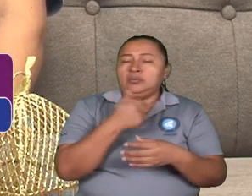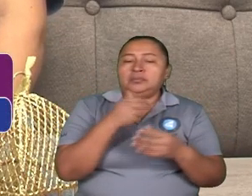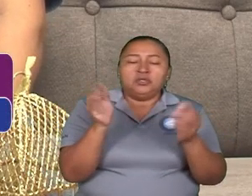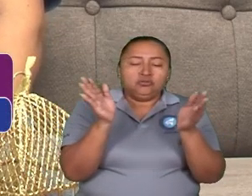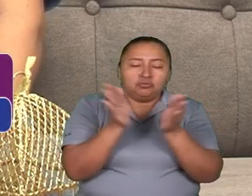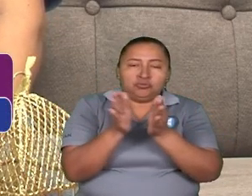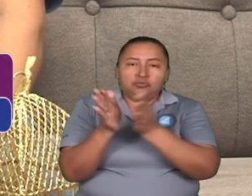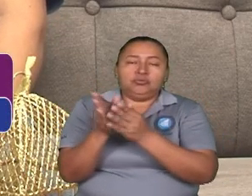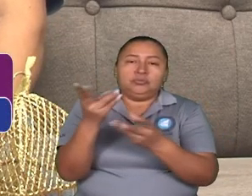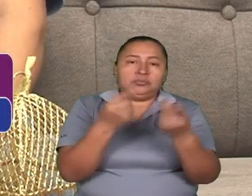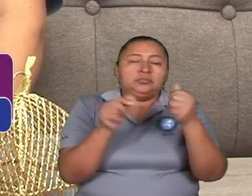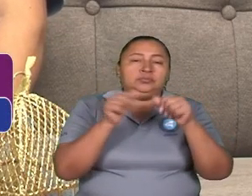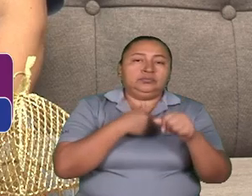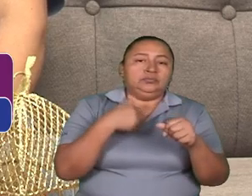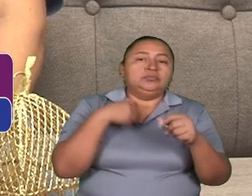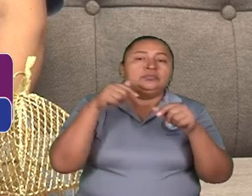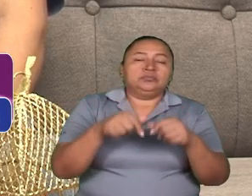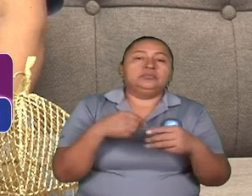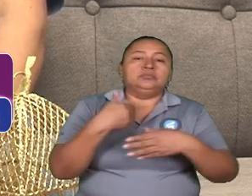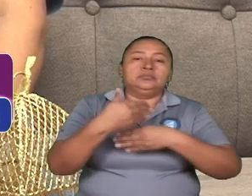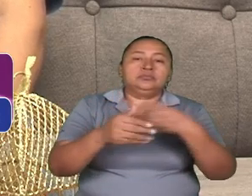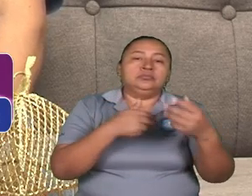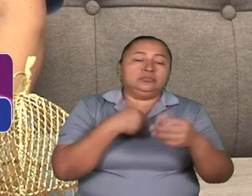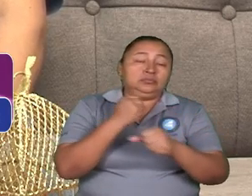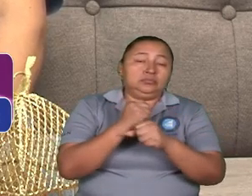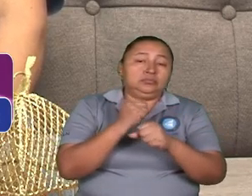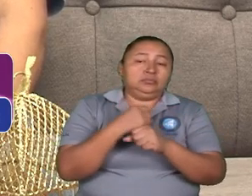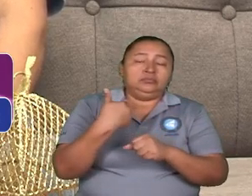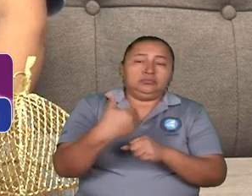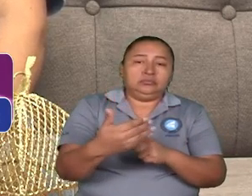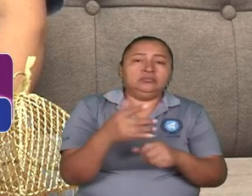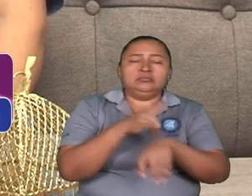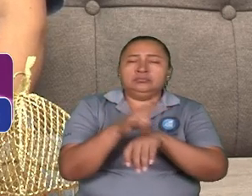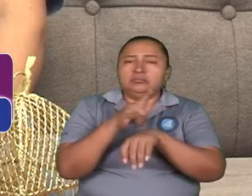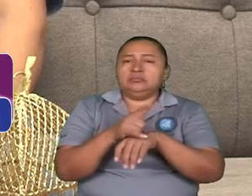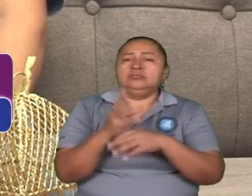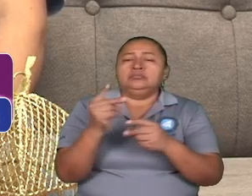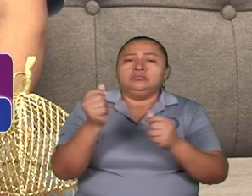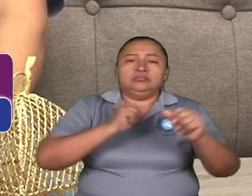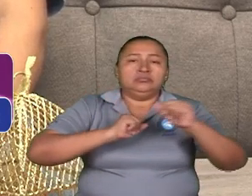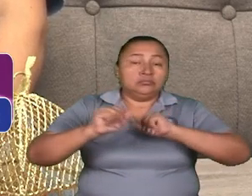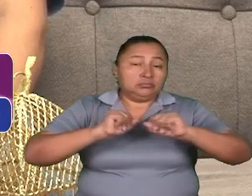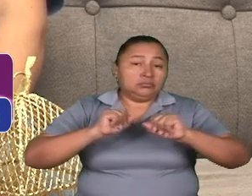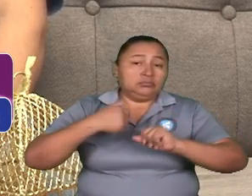ahí lo excelente que usted dijo, cómo se dinamiza la economía